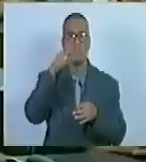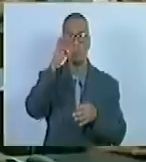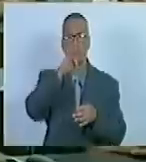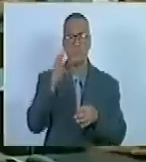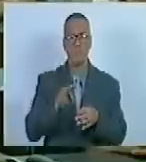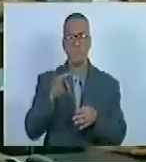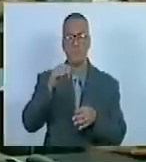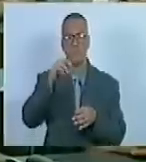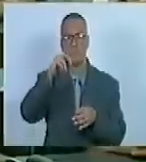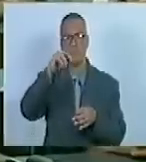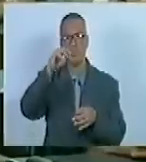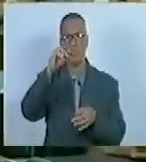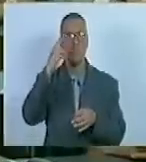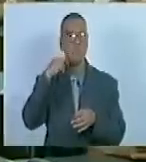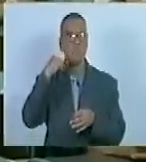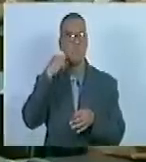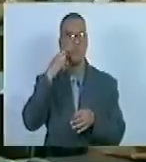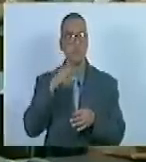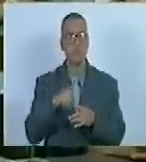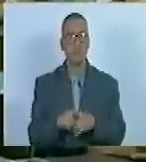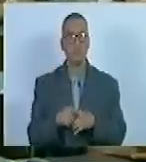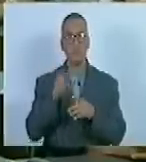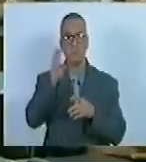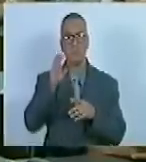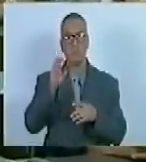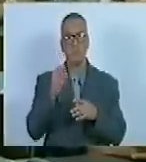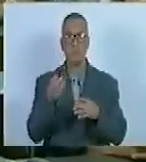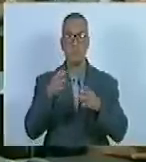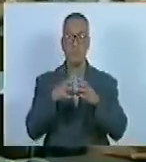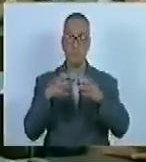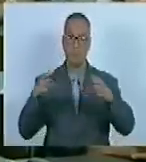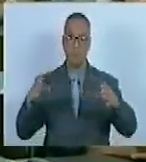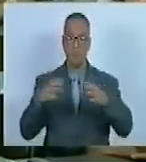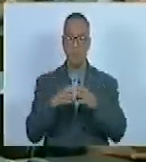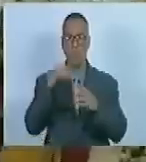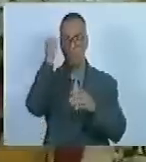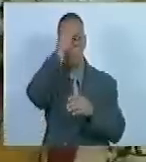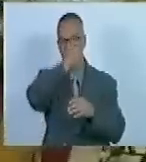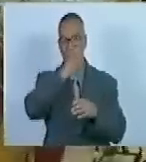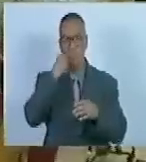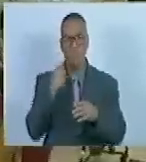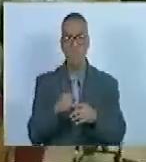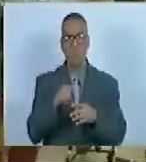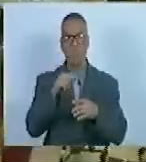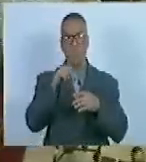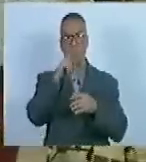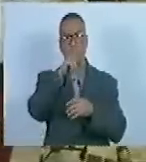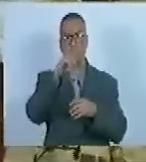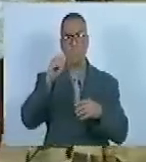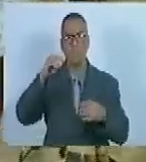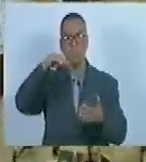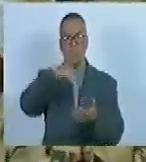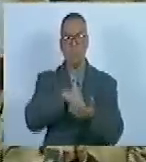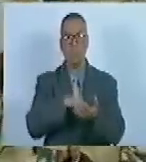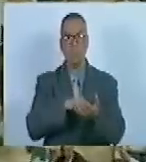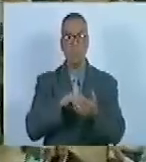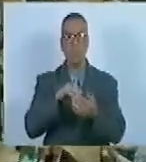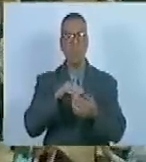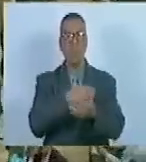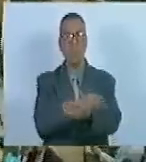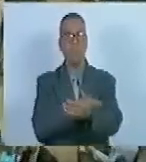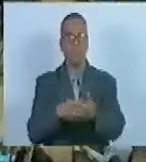de Nigeria, el país más poblado de África. Estamos hablando de más de 200 millones de